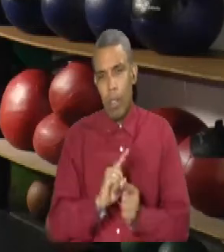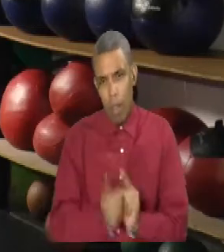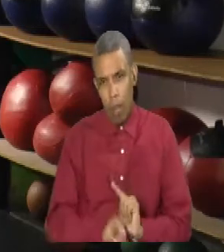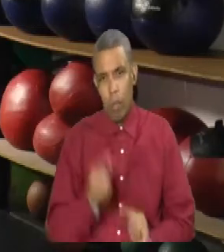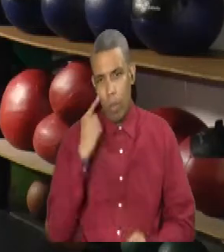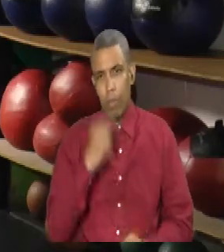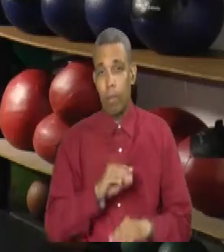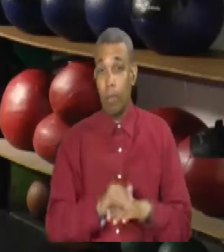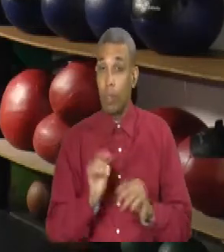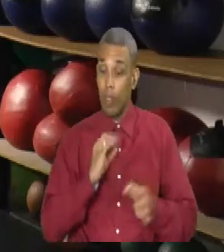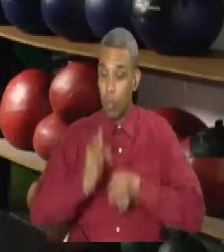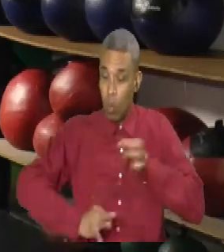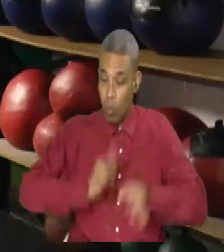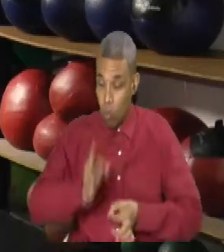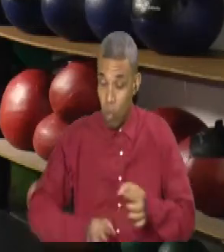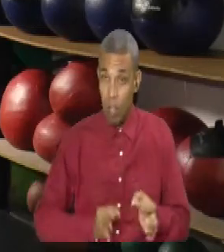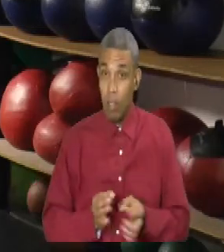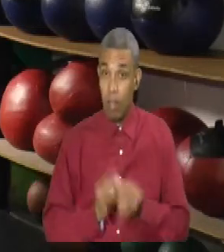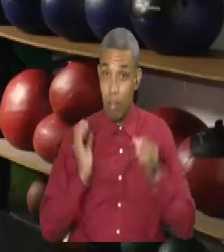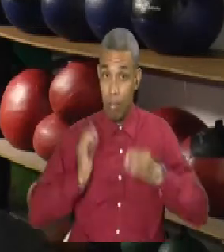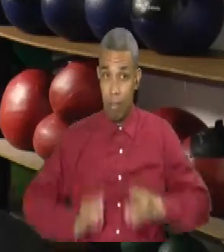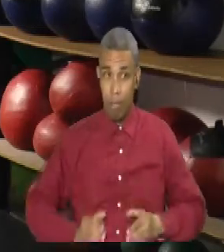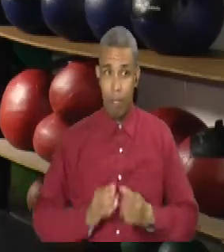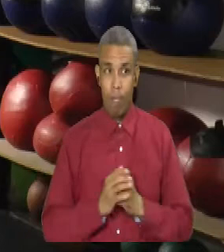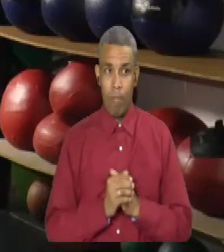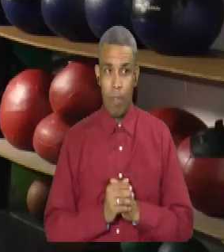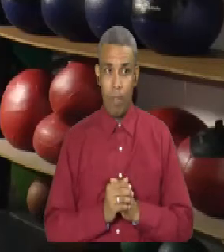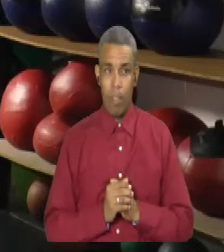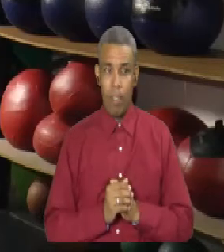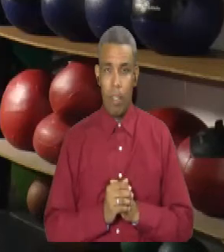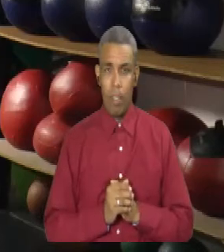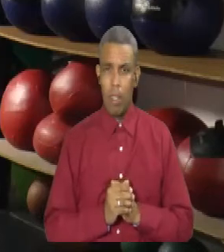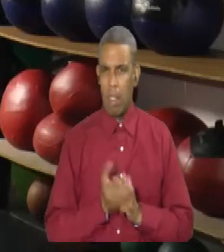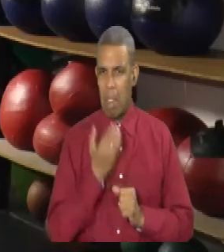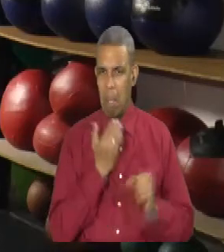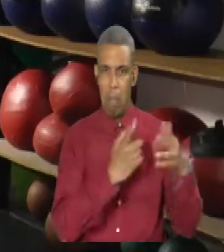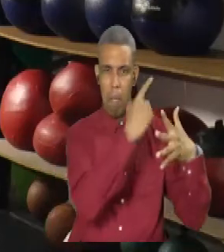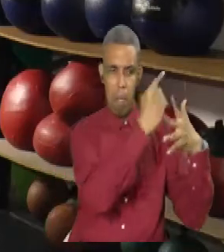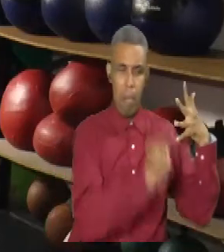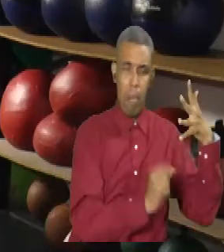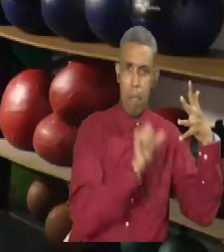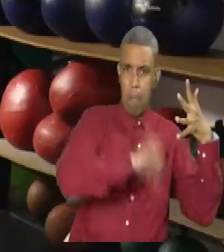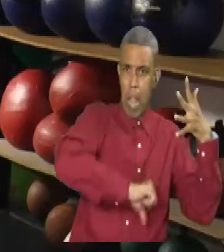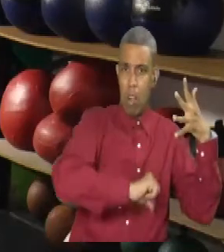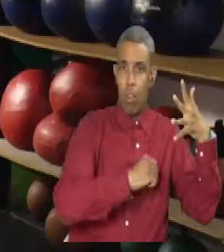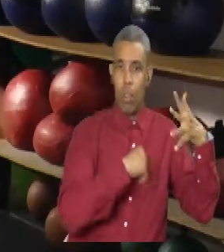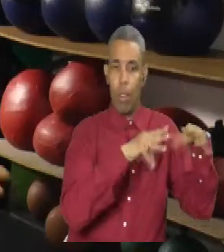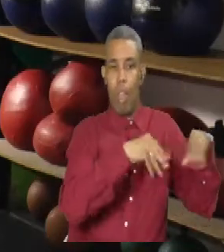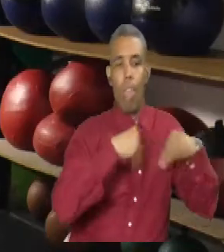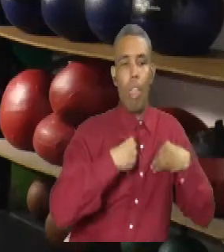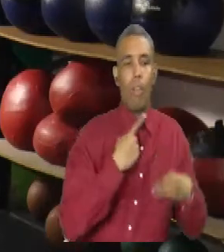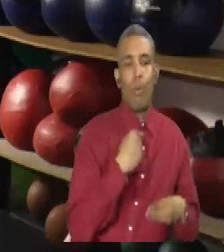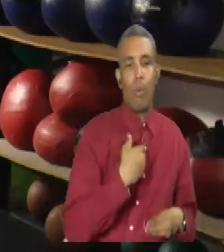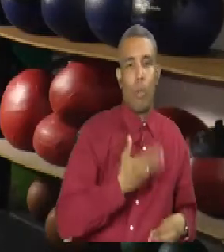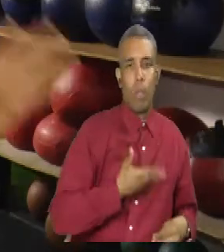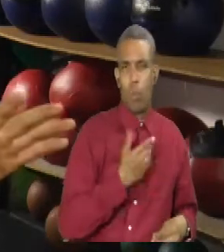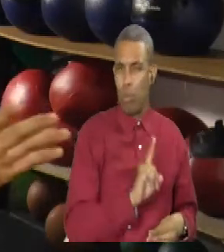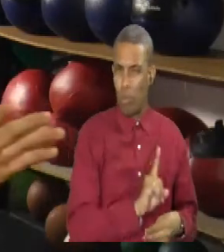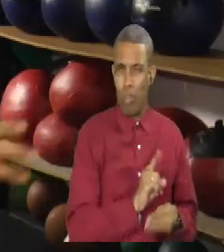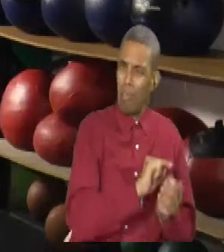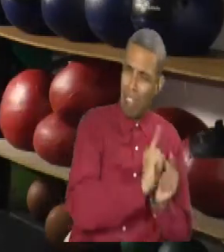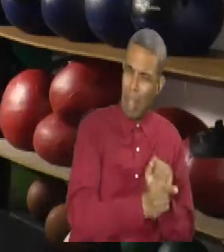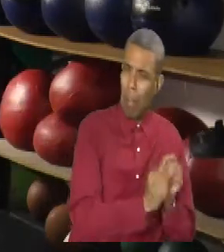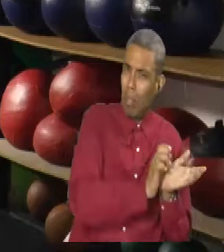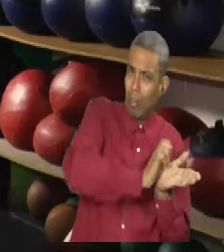que se cuiden, los invito a que empiecen a cambiar lo malo por lo bueno, o sea, esas comidas malas que no les va a ayudar